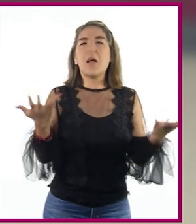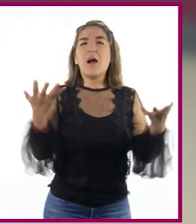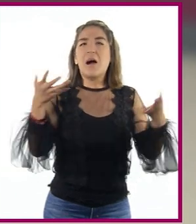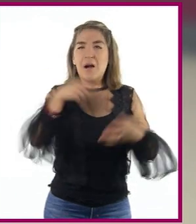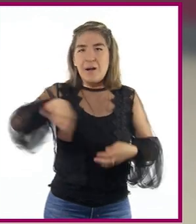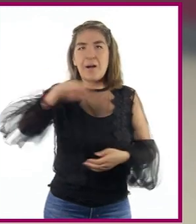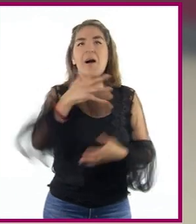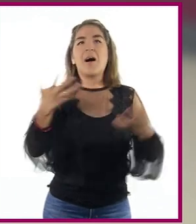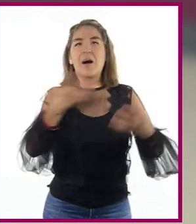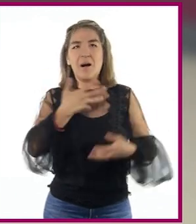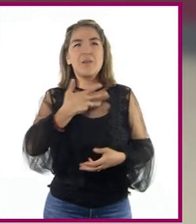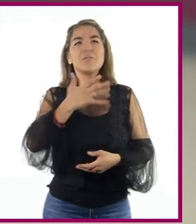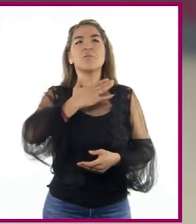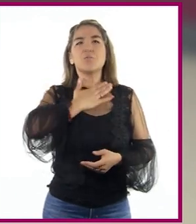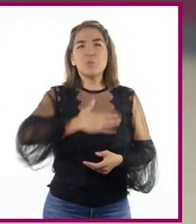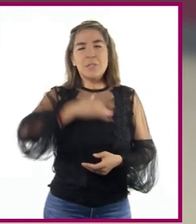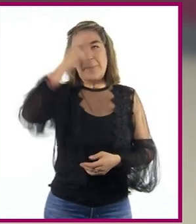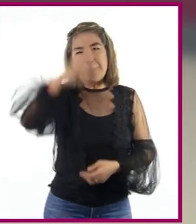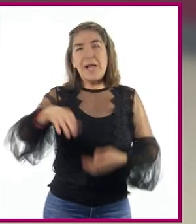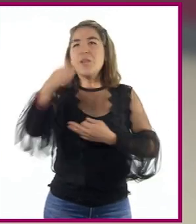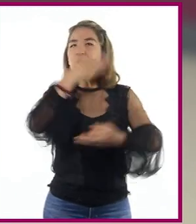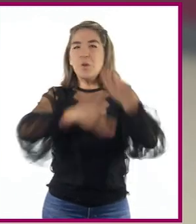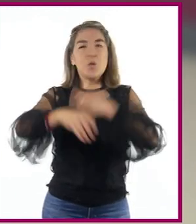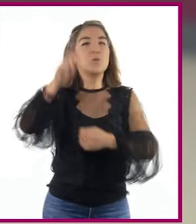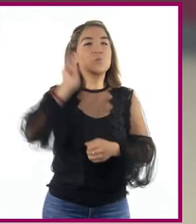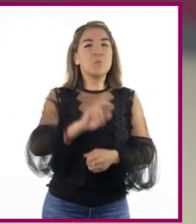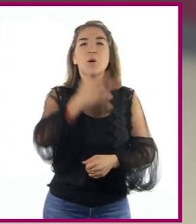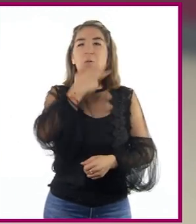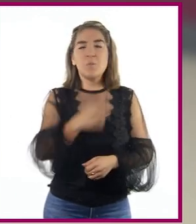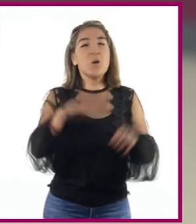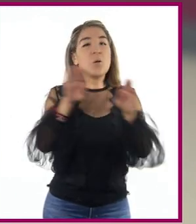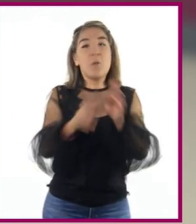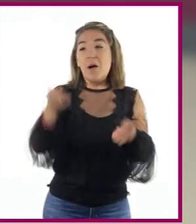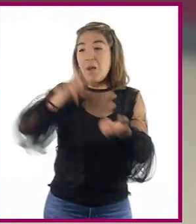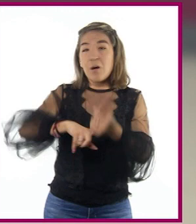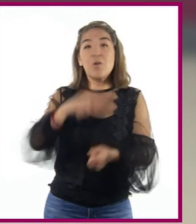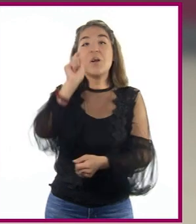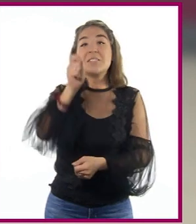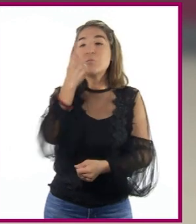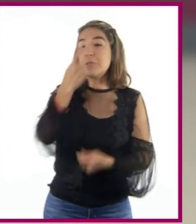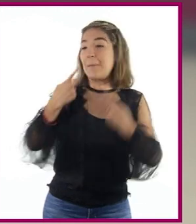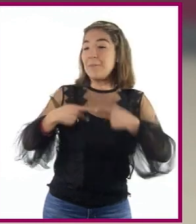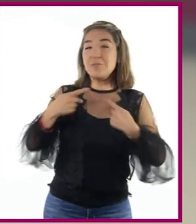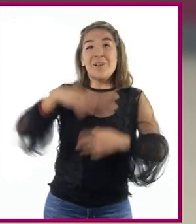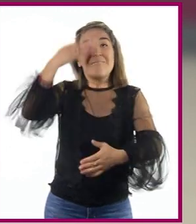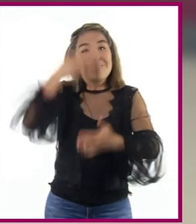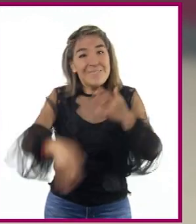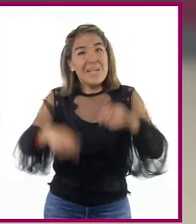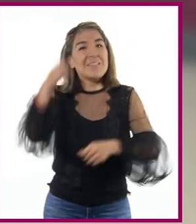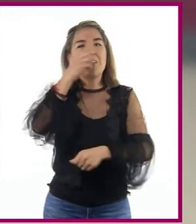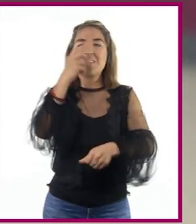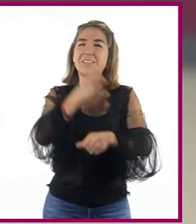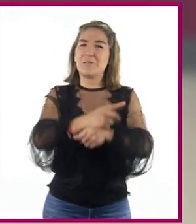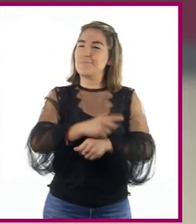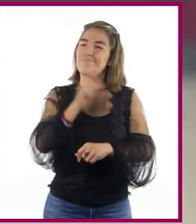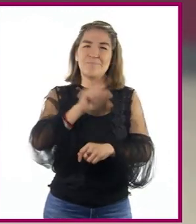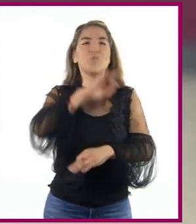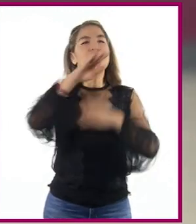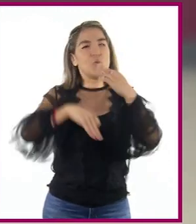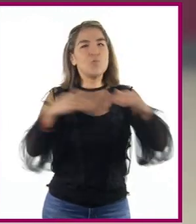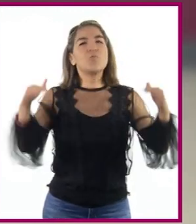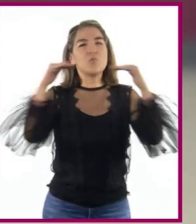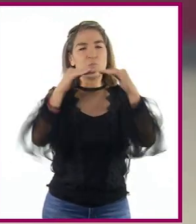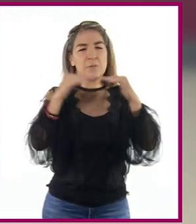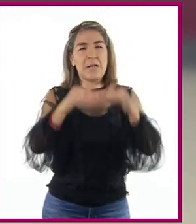justicia para todas y todos y que nadie se quede fuera de este derecho, que se